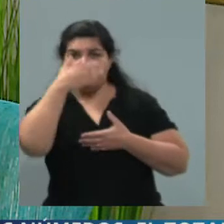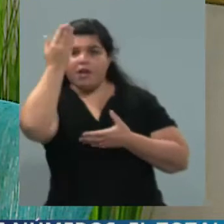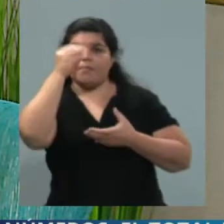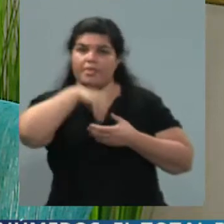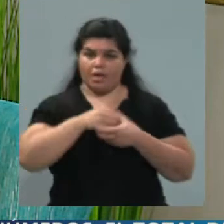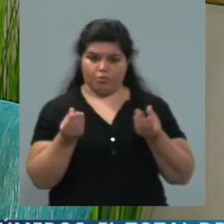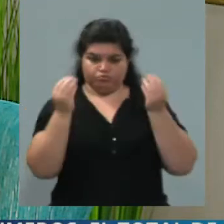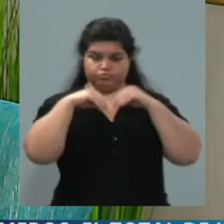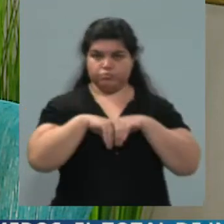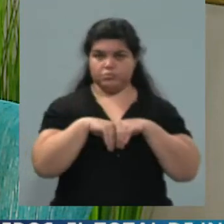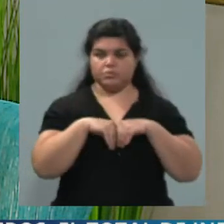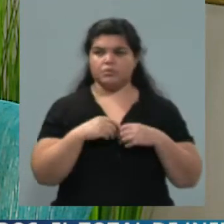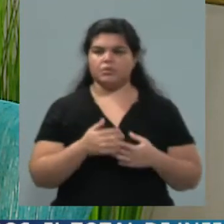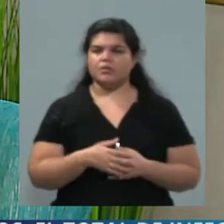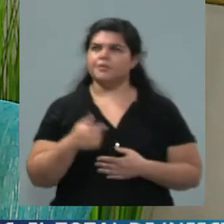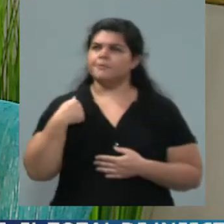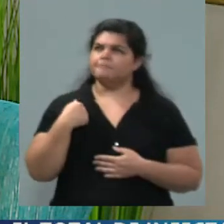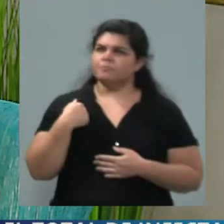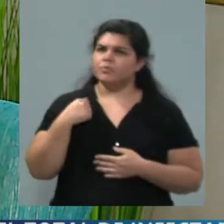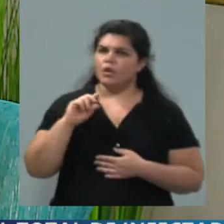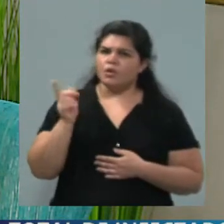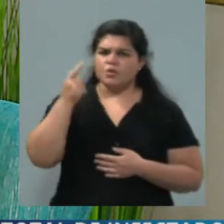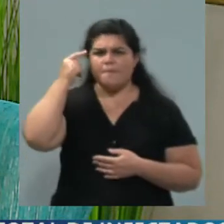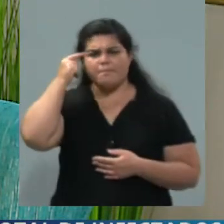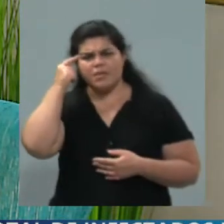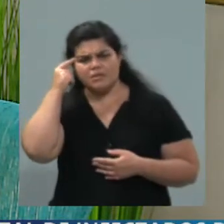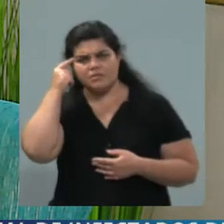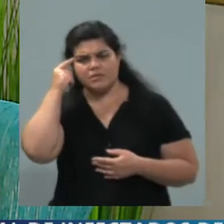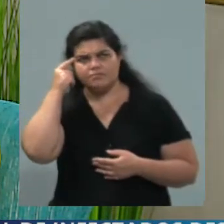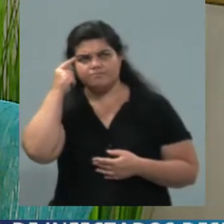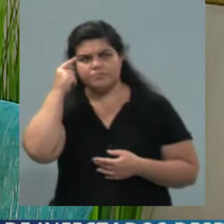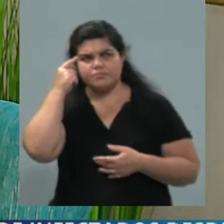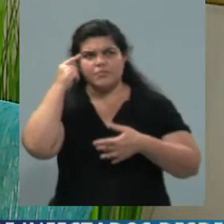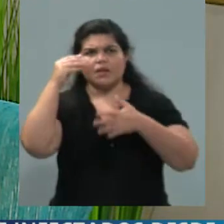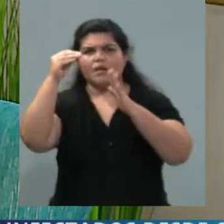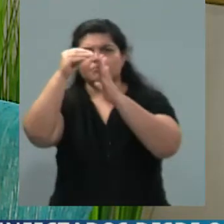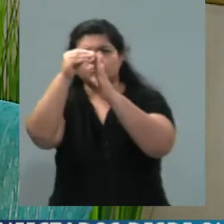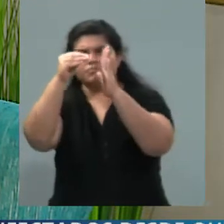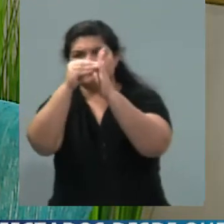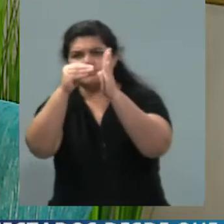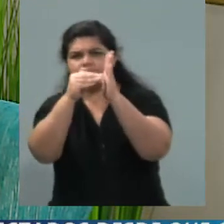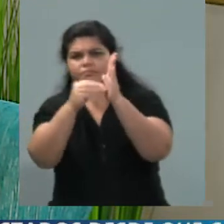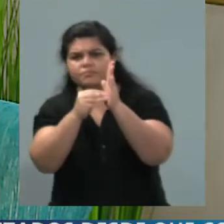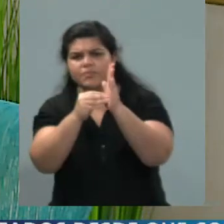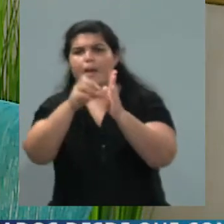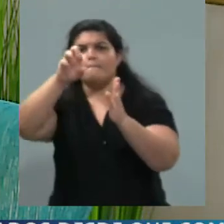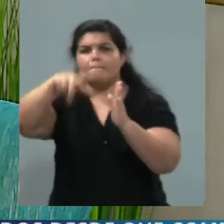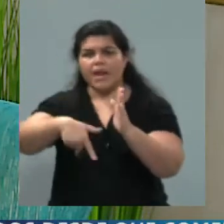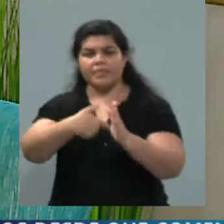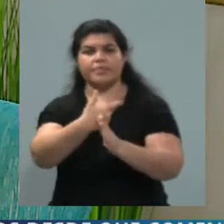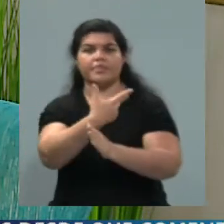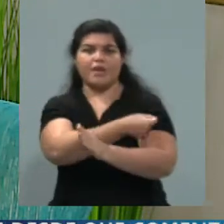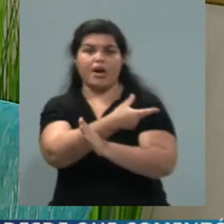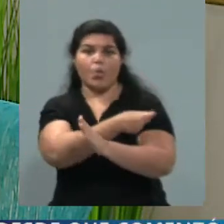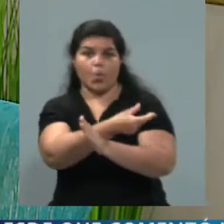pensábamos, ¿a quién se le ocurrió cuando armaban las prioridades en un plan de vacunación, ya sea a nivel nacional o incluso,